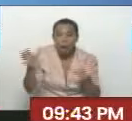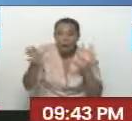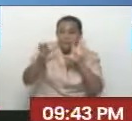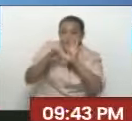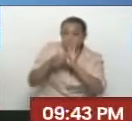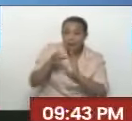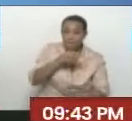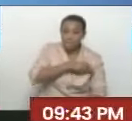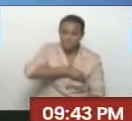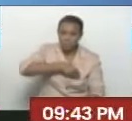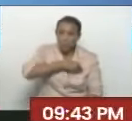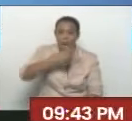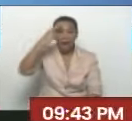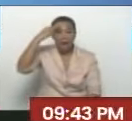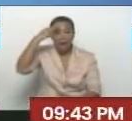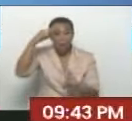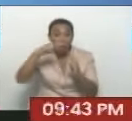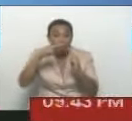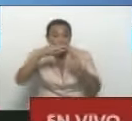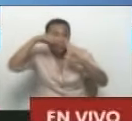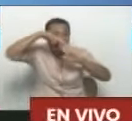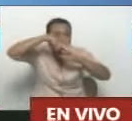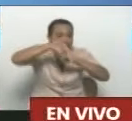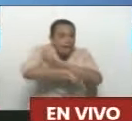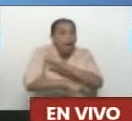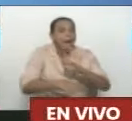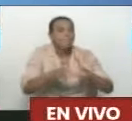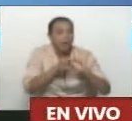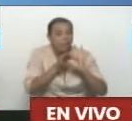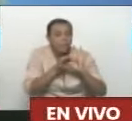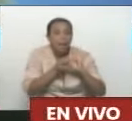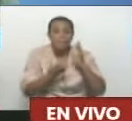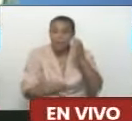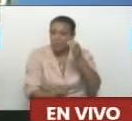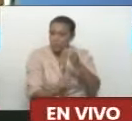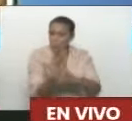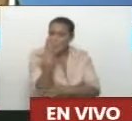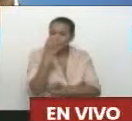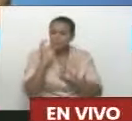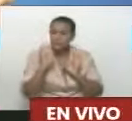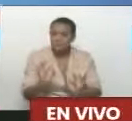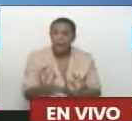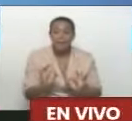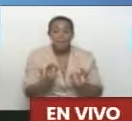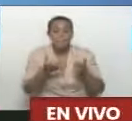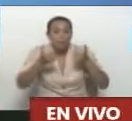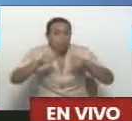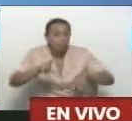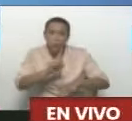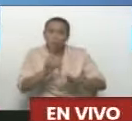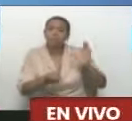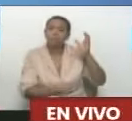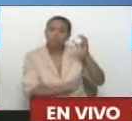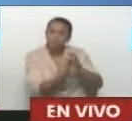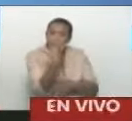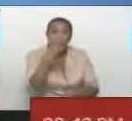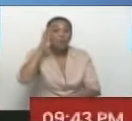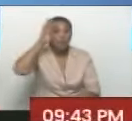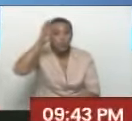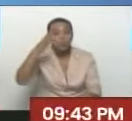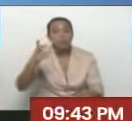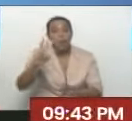gran misión Viva Venezuela, para que florezca, para que se siembre y para que recoger grandes